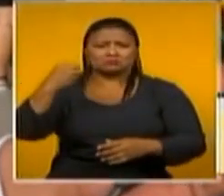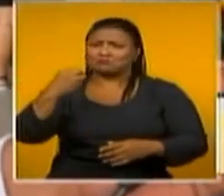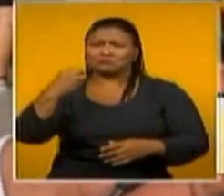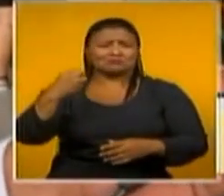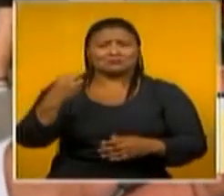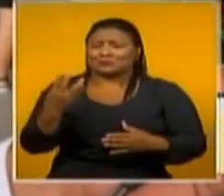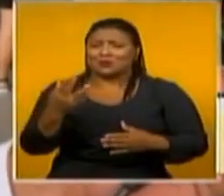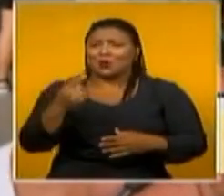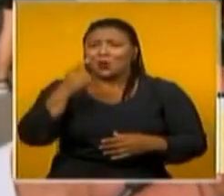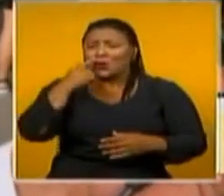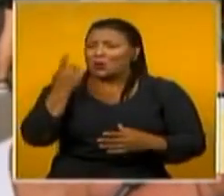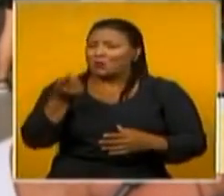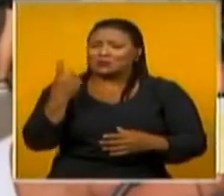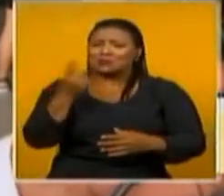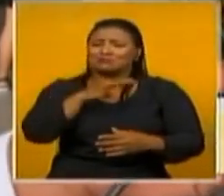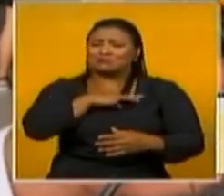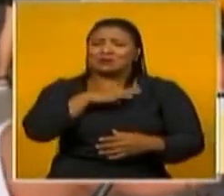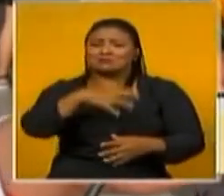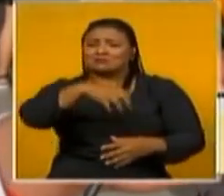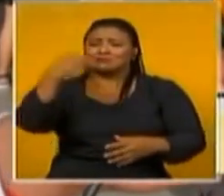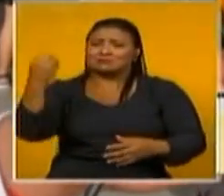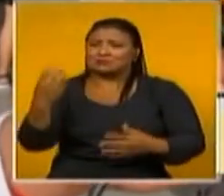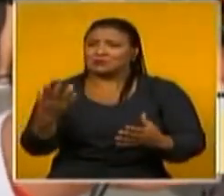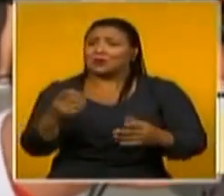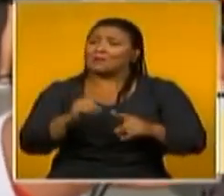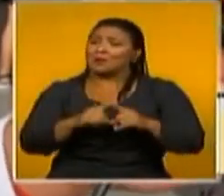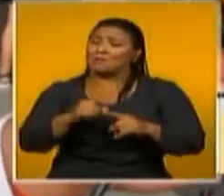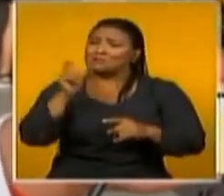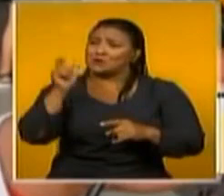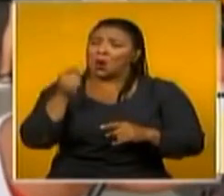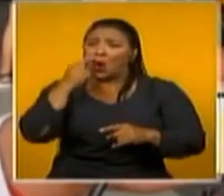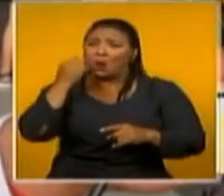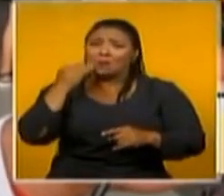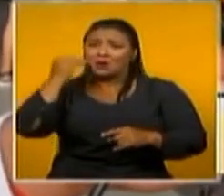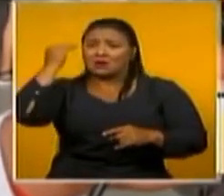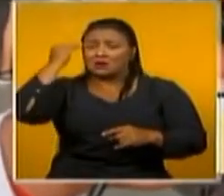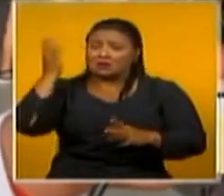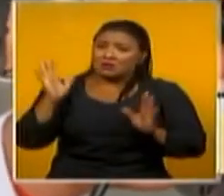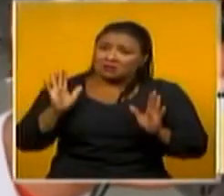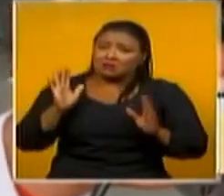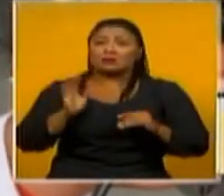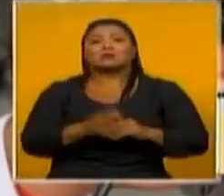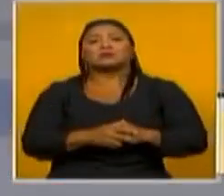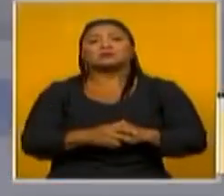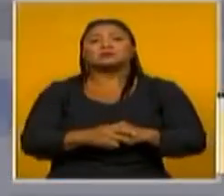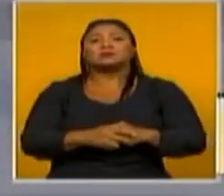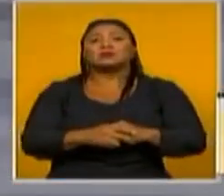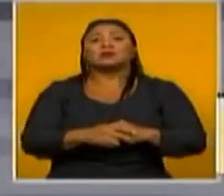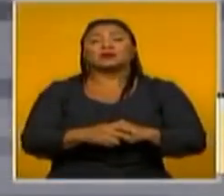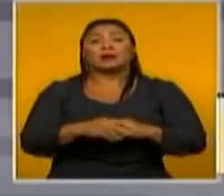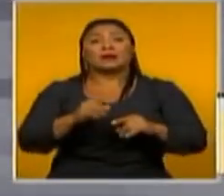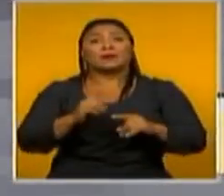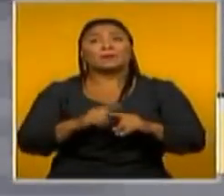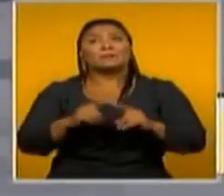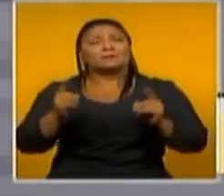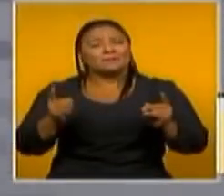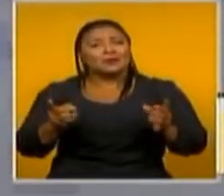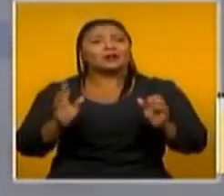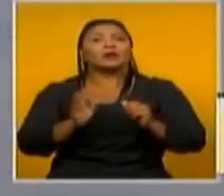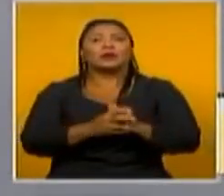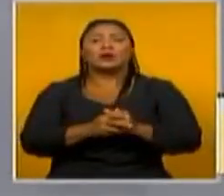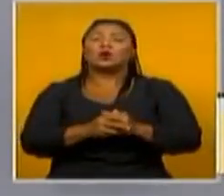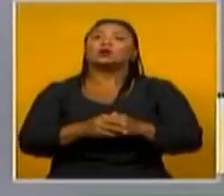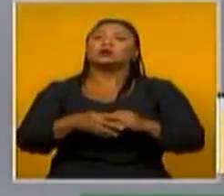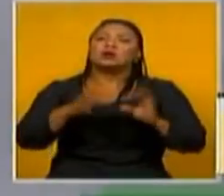acabó. Y obviamente el ciudadano es mayor de edad y responde por su actuación, en este caso delictiva. Y es que la portabilidad de las